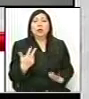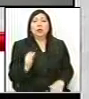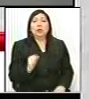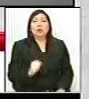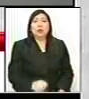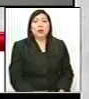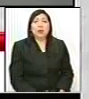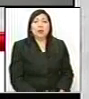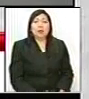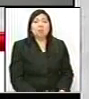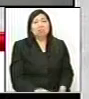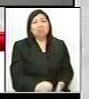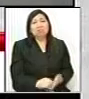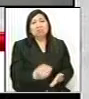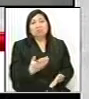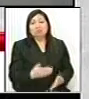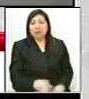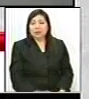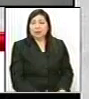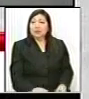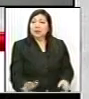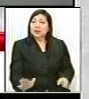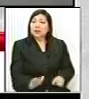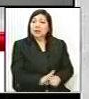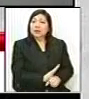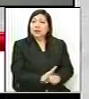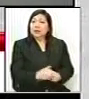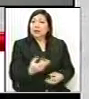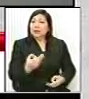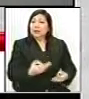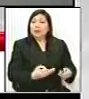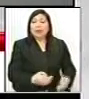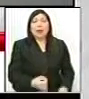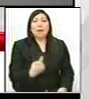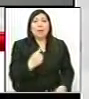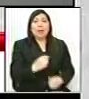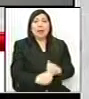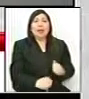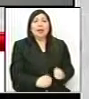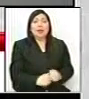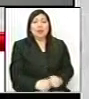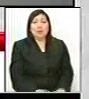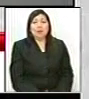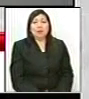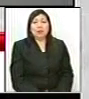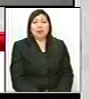1.412.213.968 soles, que viene a ser el total presupuesto para el